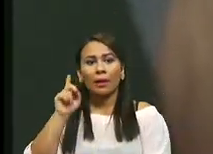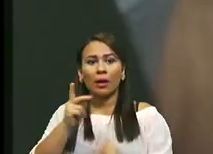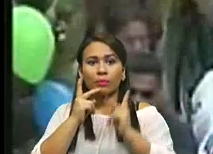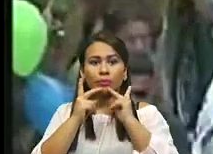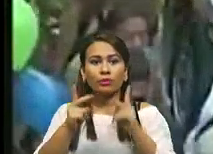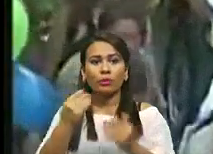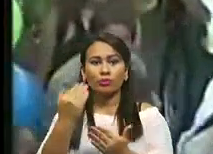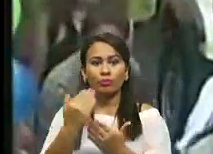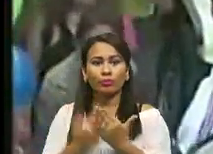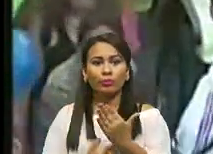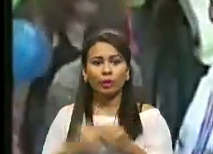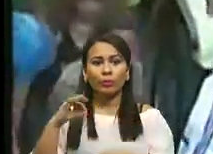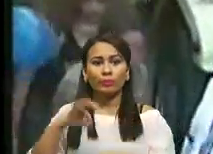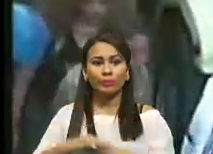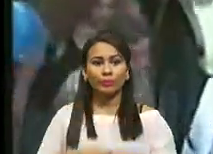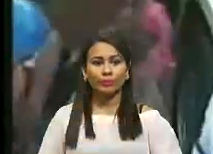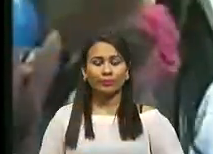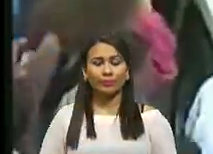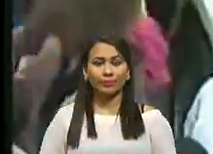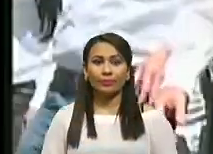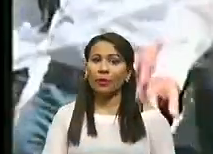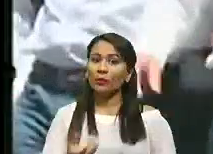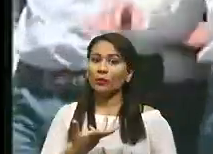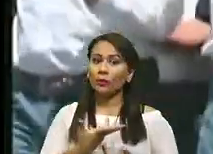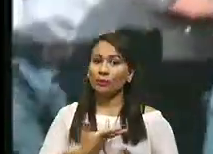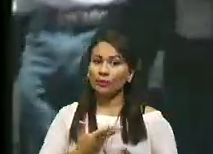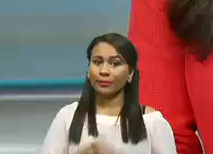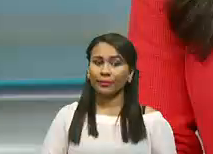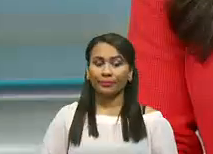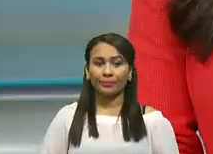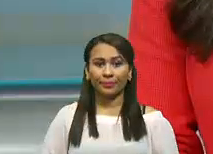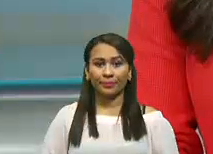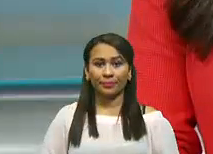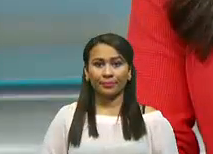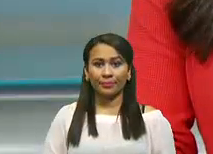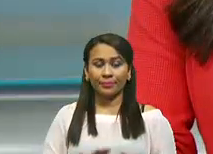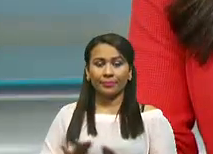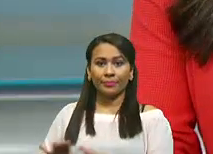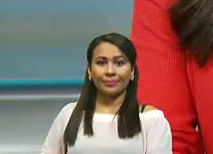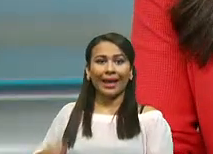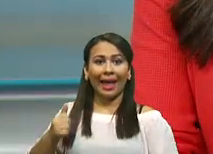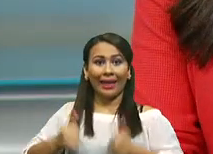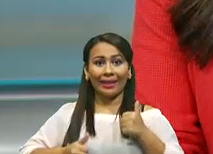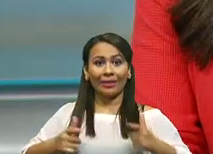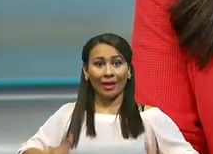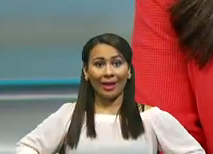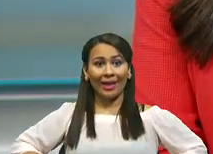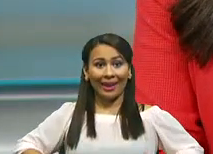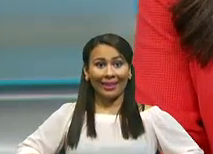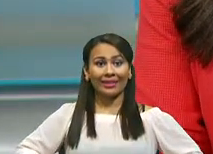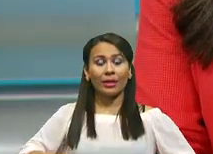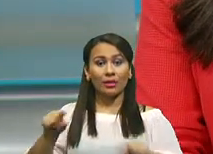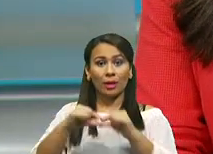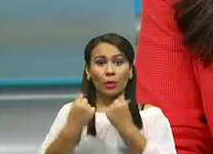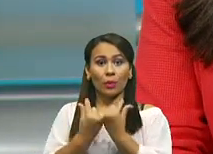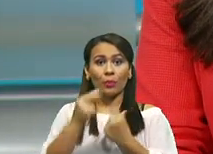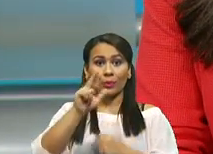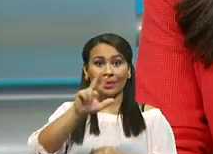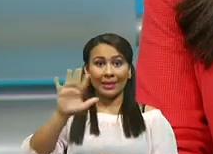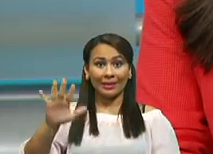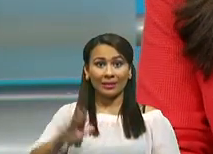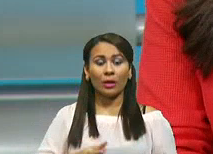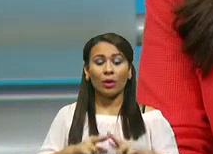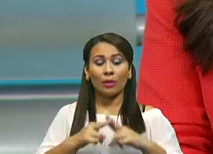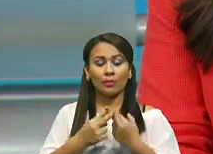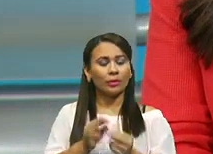sus pronósticos electorales. Informó Javier Gallo. El candidato presidencial por Alianza País, Lenín Moreno,